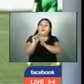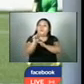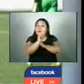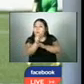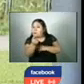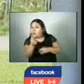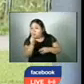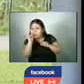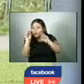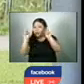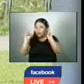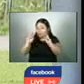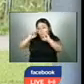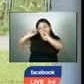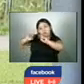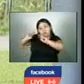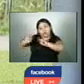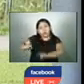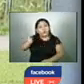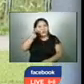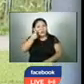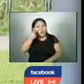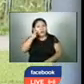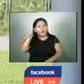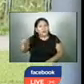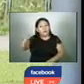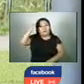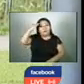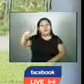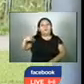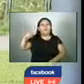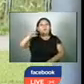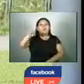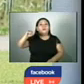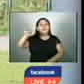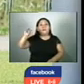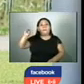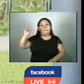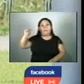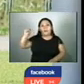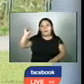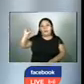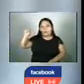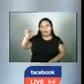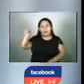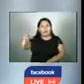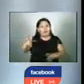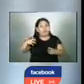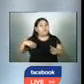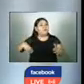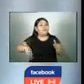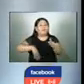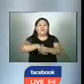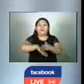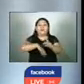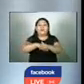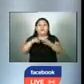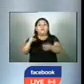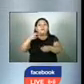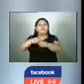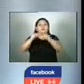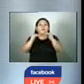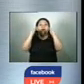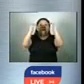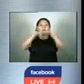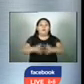e investigue el caso para dar con el paradero de Jimena Ramírez, una joven futbolista que aspira a seguir en la Liga Mayor.